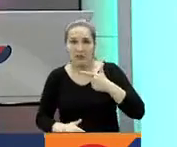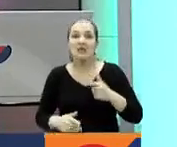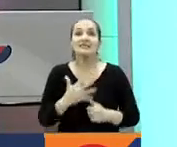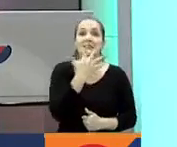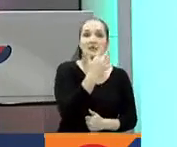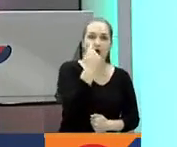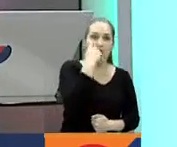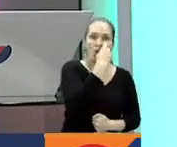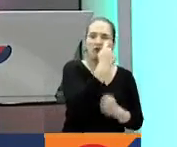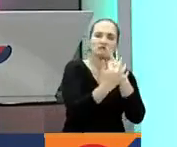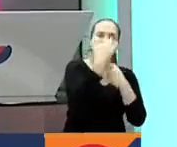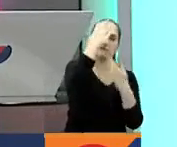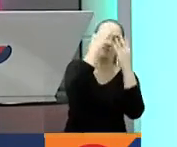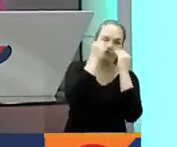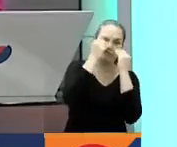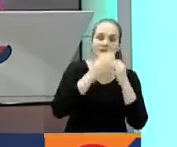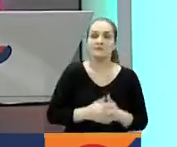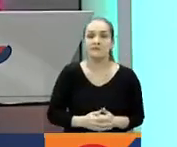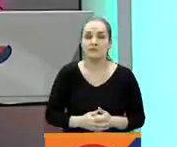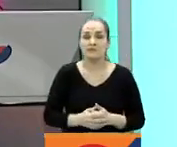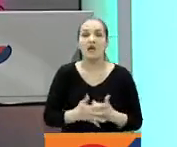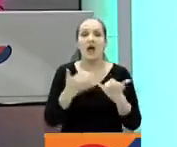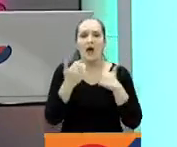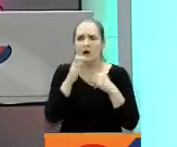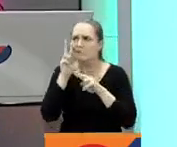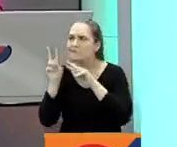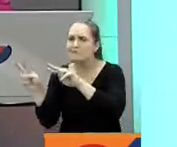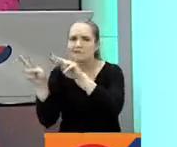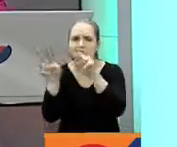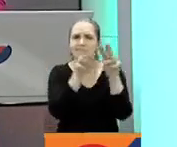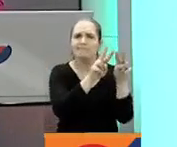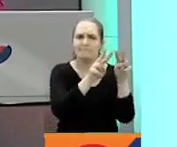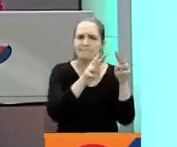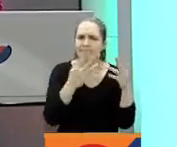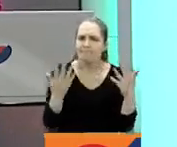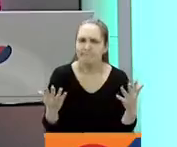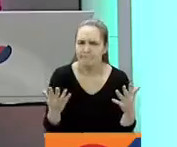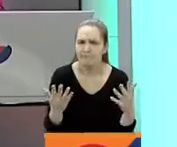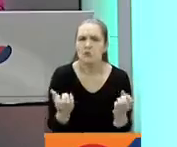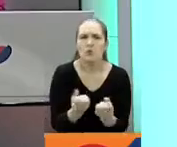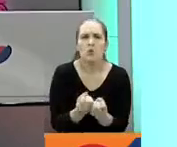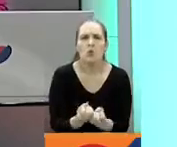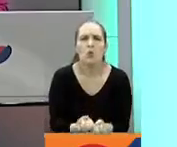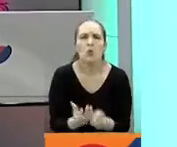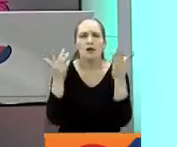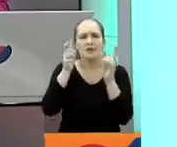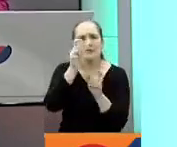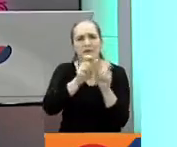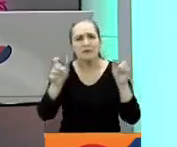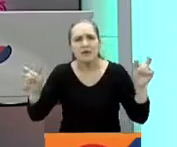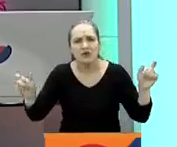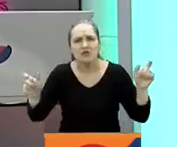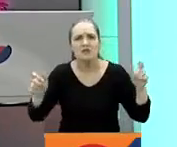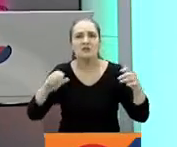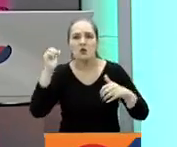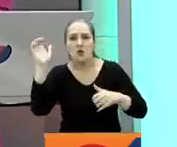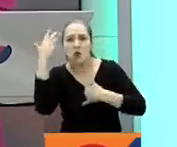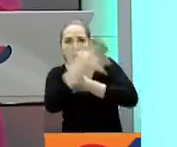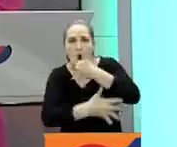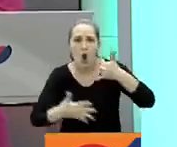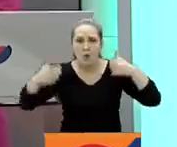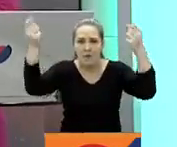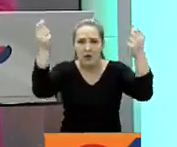oculares. Y en RTVC Noticias hacemos seguimiento y por eso es el momento de revisar los casos de personas lesionadas con pólvora en el país.